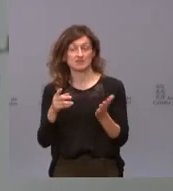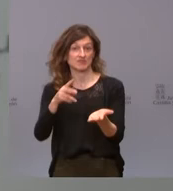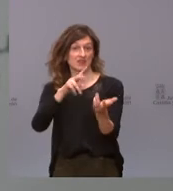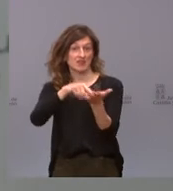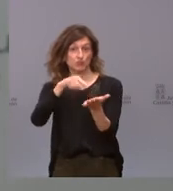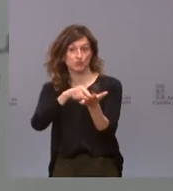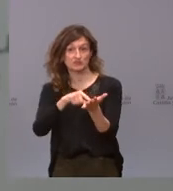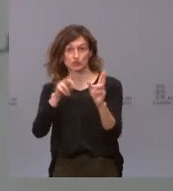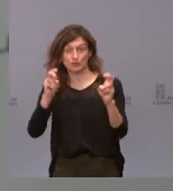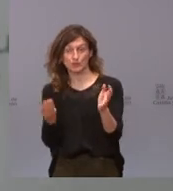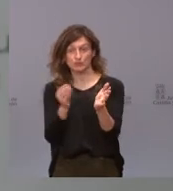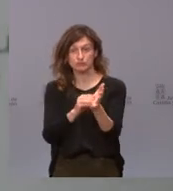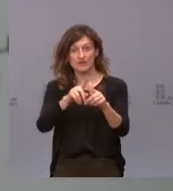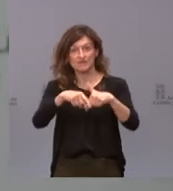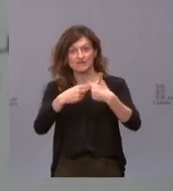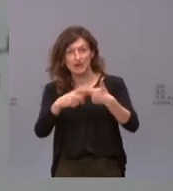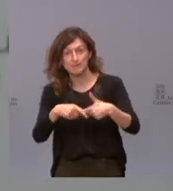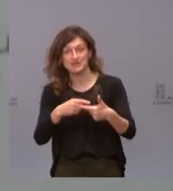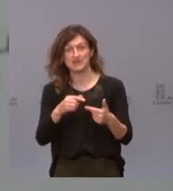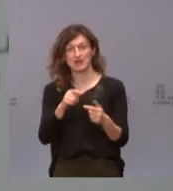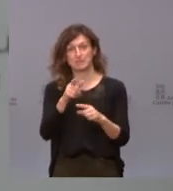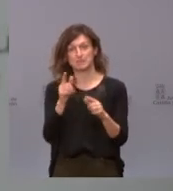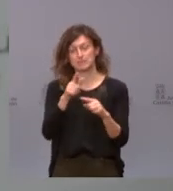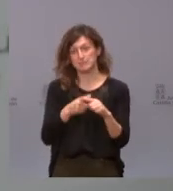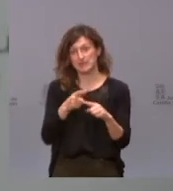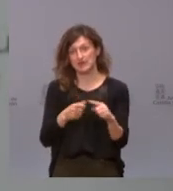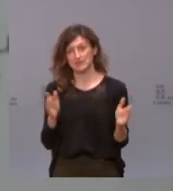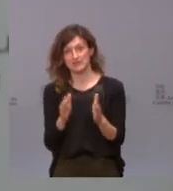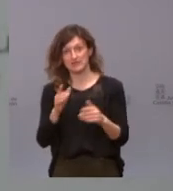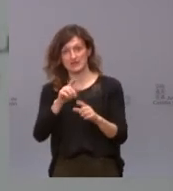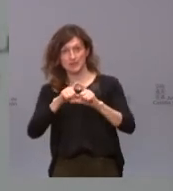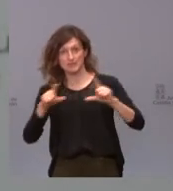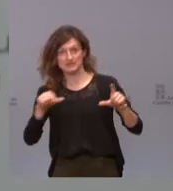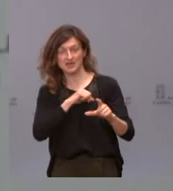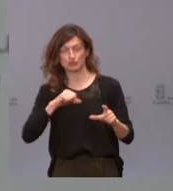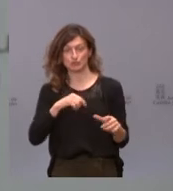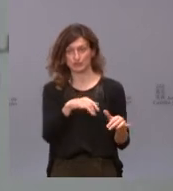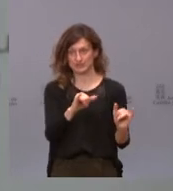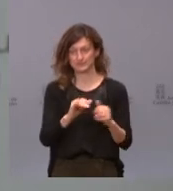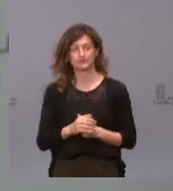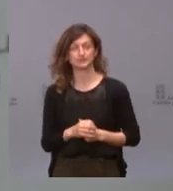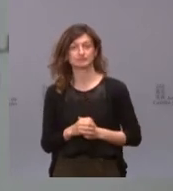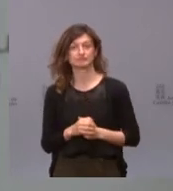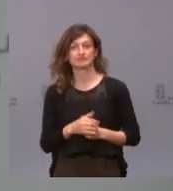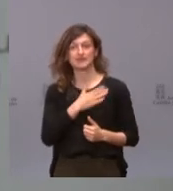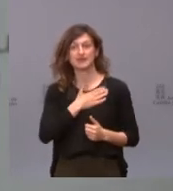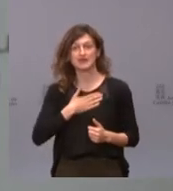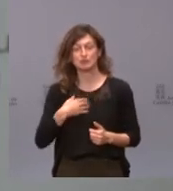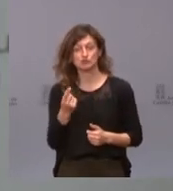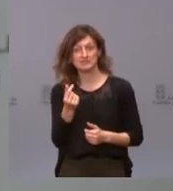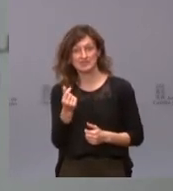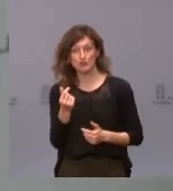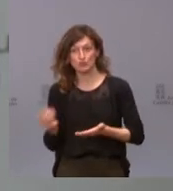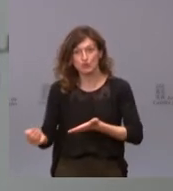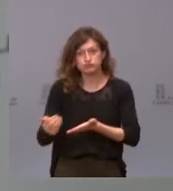ni a familias ni a pymes y autónomos respecto de cómo queremos recuperar esta